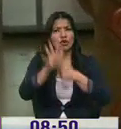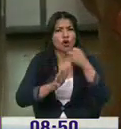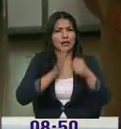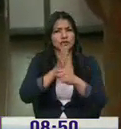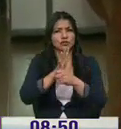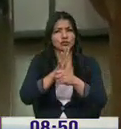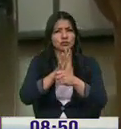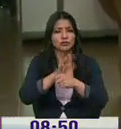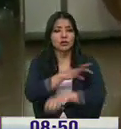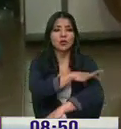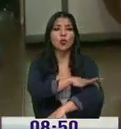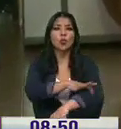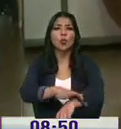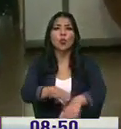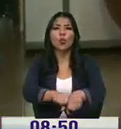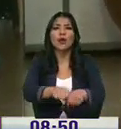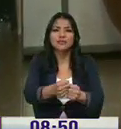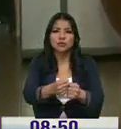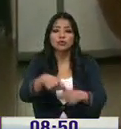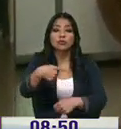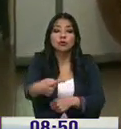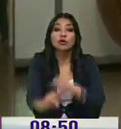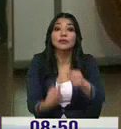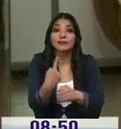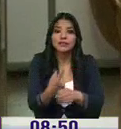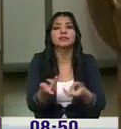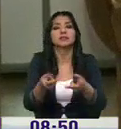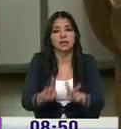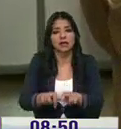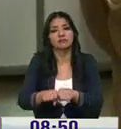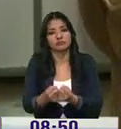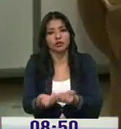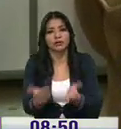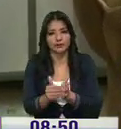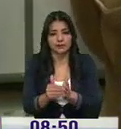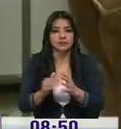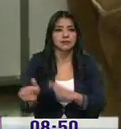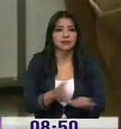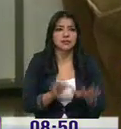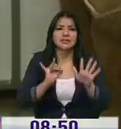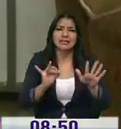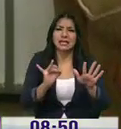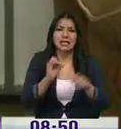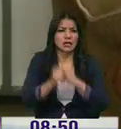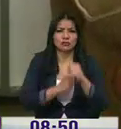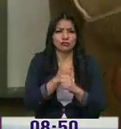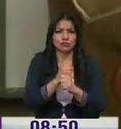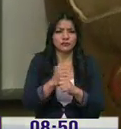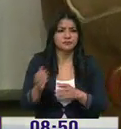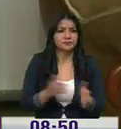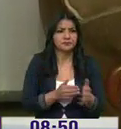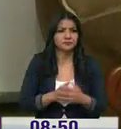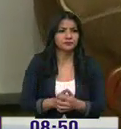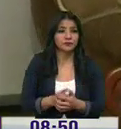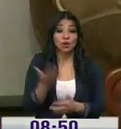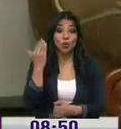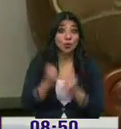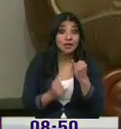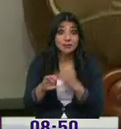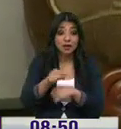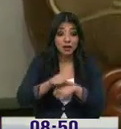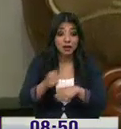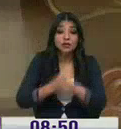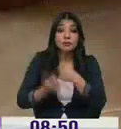casi 6. Pasó un año y de ahí ya fue lo de la fractura, a los 7 y medio más o menos. Porque la última cirugía fue el año